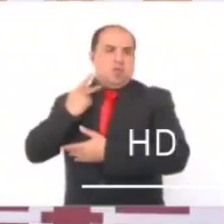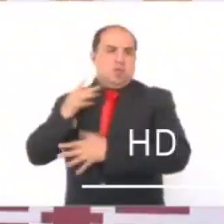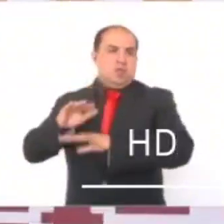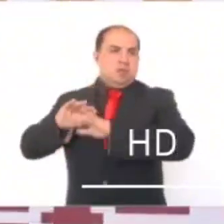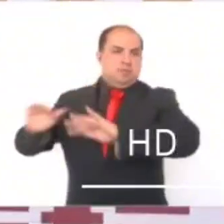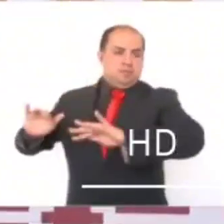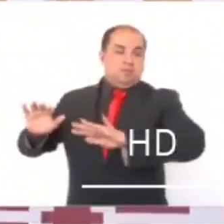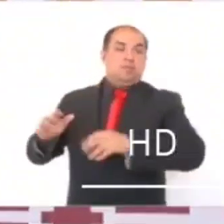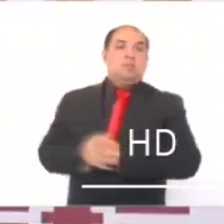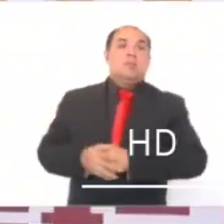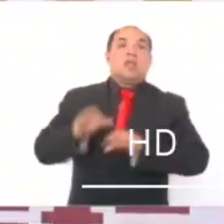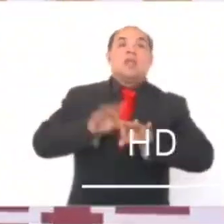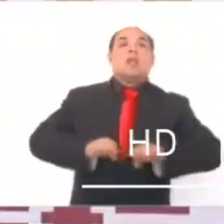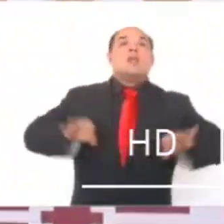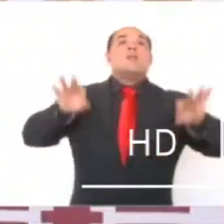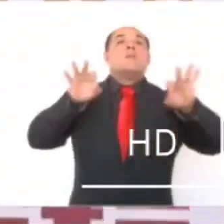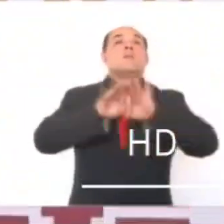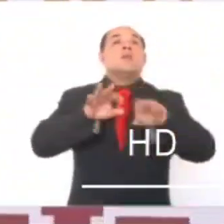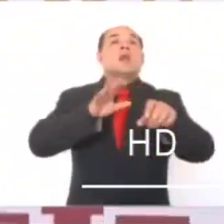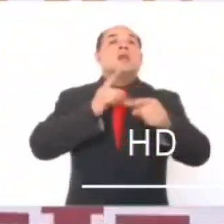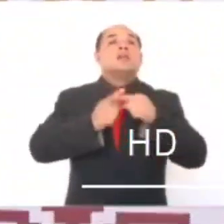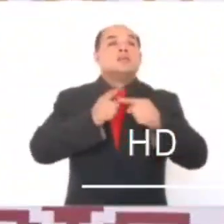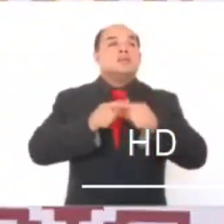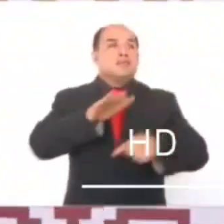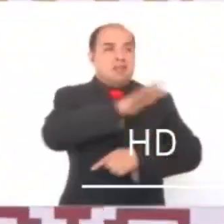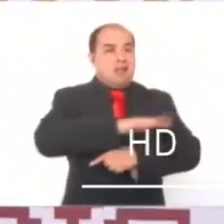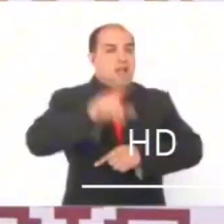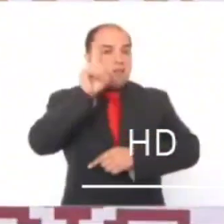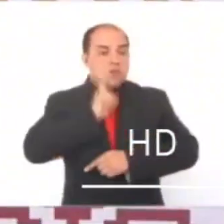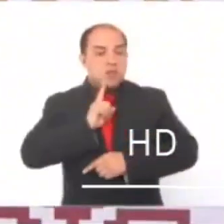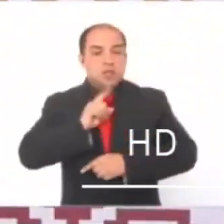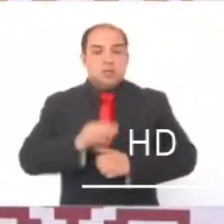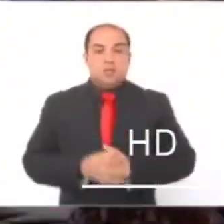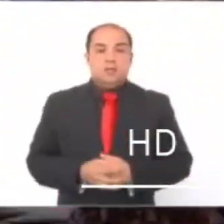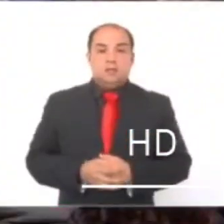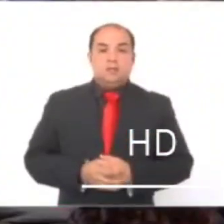porque las que importamos somos las mujeres.